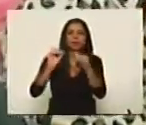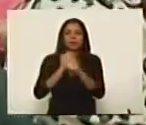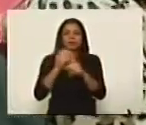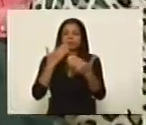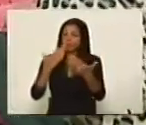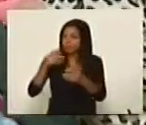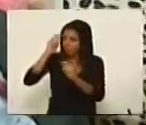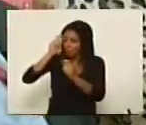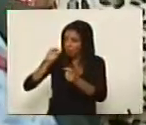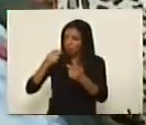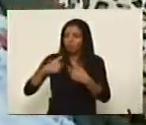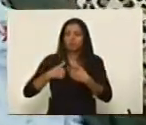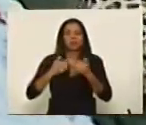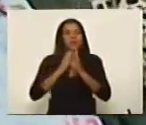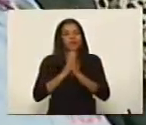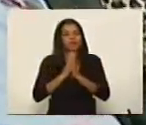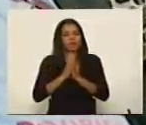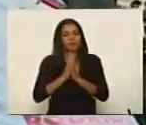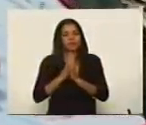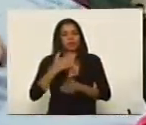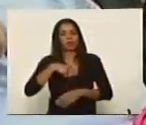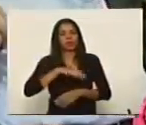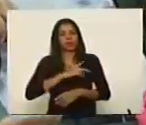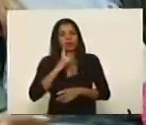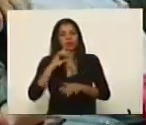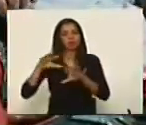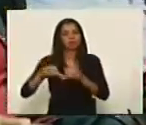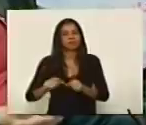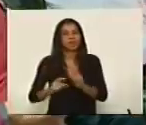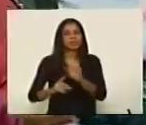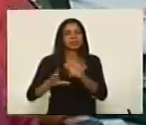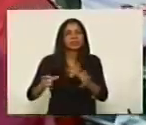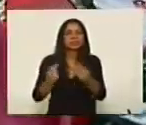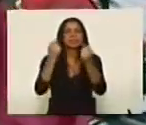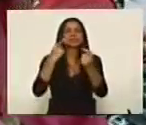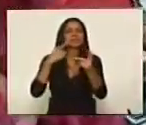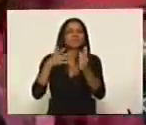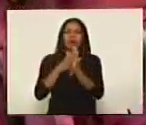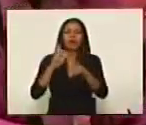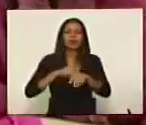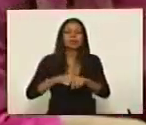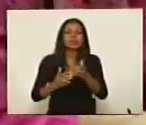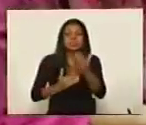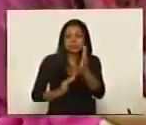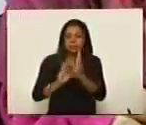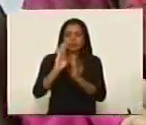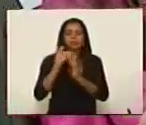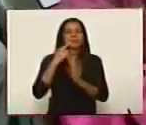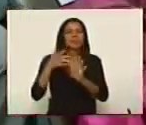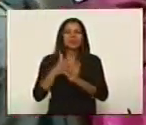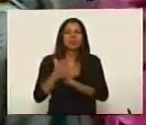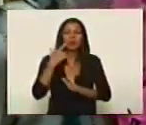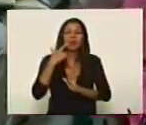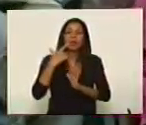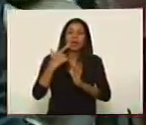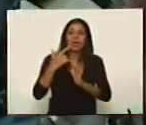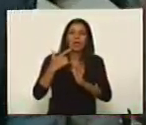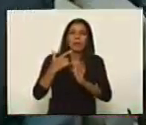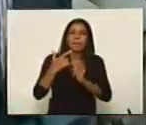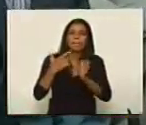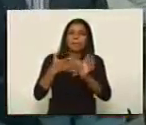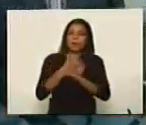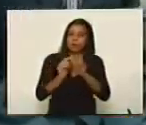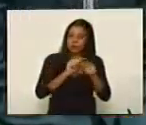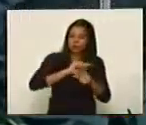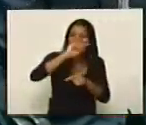honorable espacio, es que vamos a recuperar el marcador. Y no es que una página perversa, de manera artificial, quiera imponer el marcador